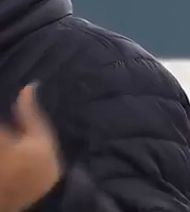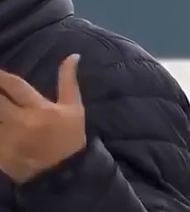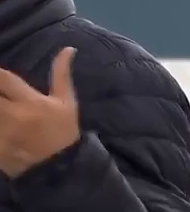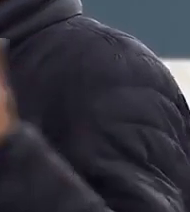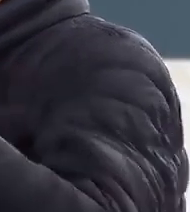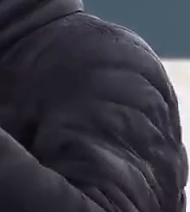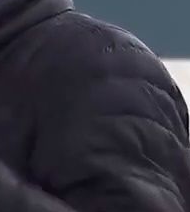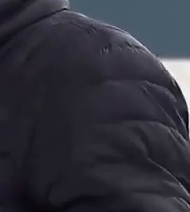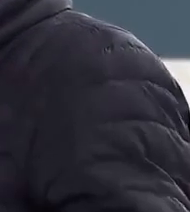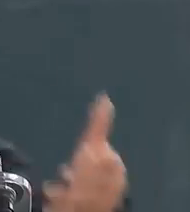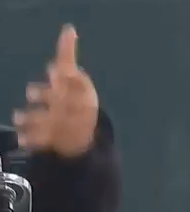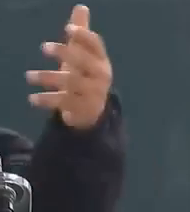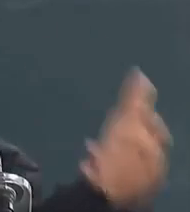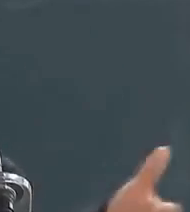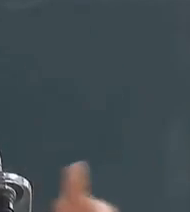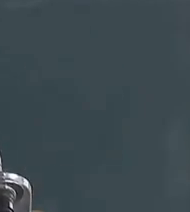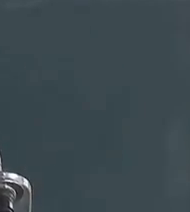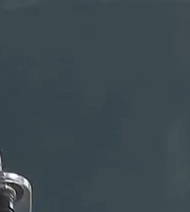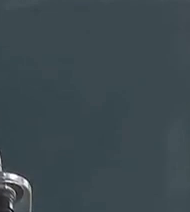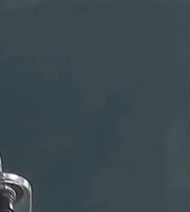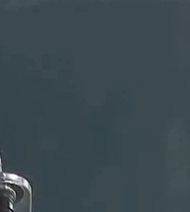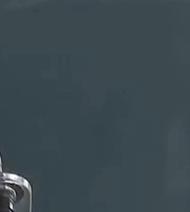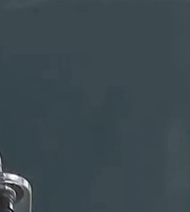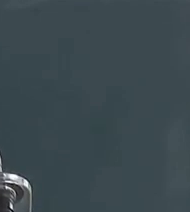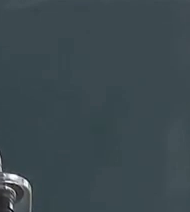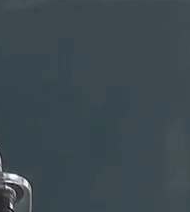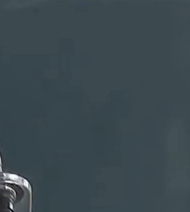pues entregar contratos, concesiones